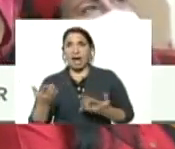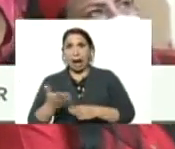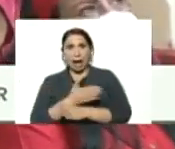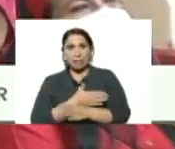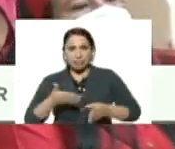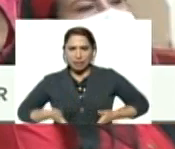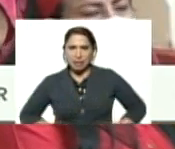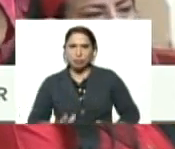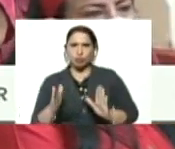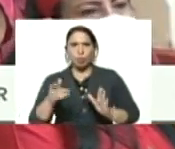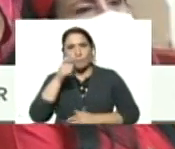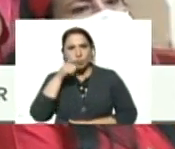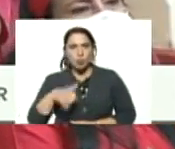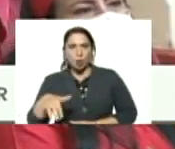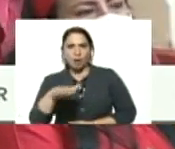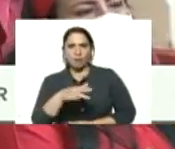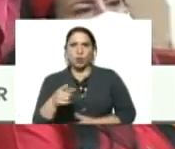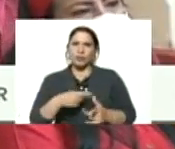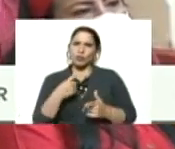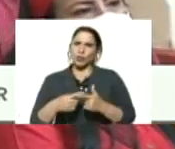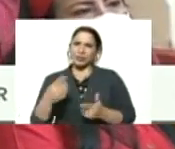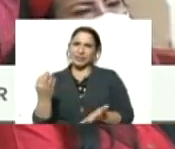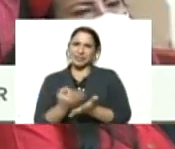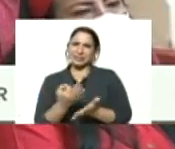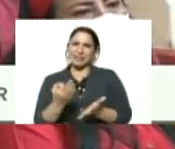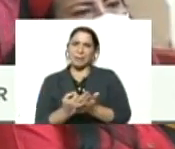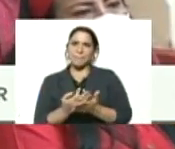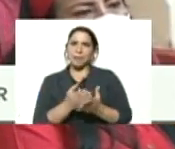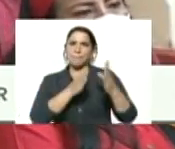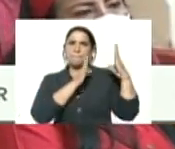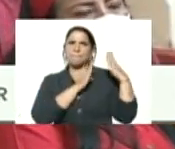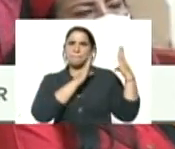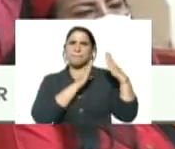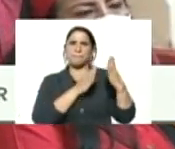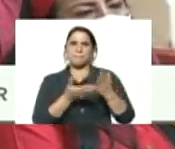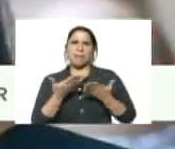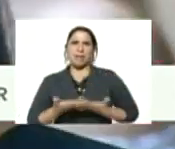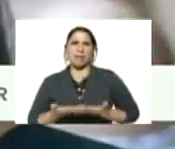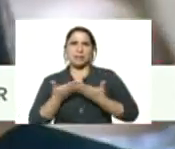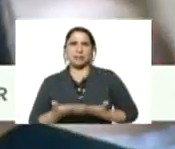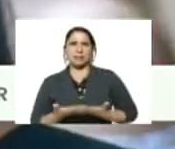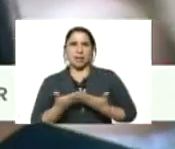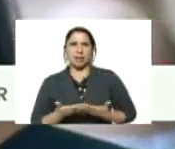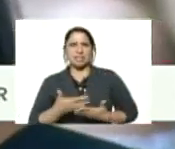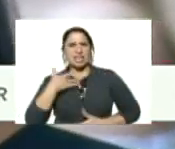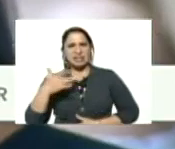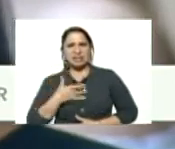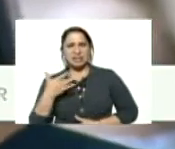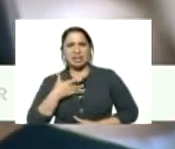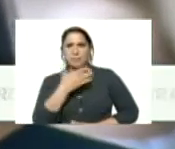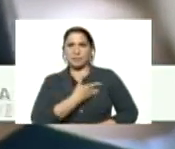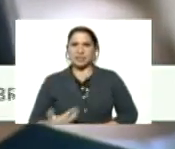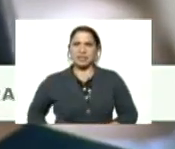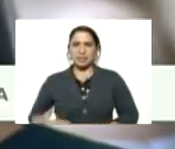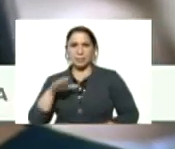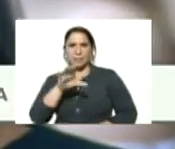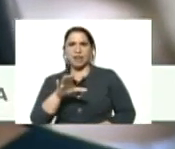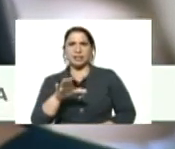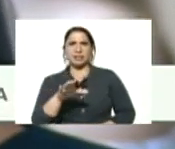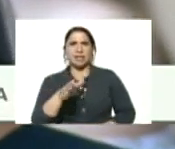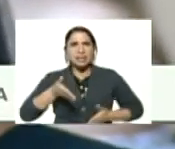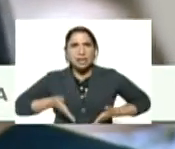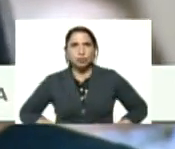mucho en aquellos que han vivido siempre en el privilegio y en la discriminación, sentir que el presidente de su país viene de un